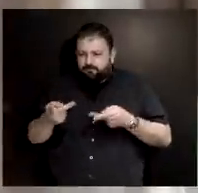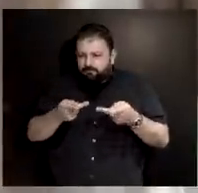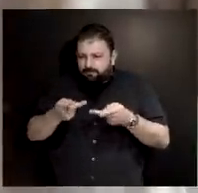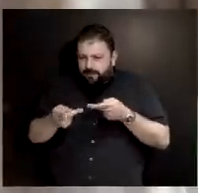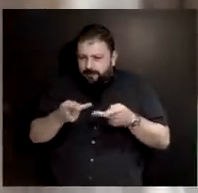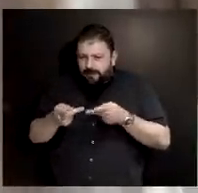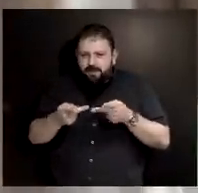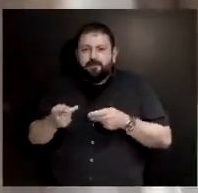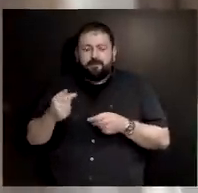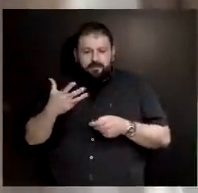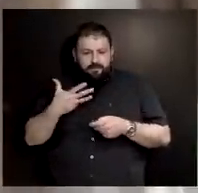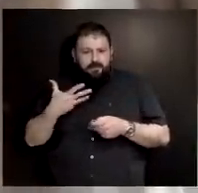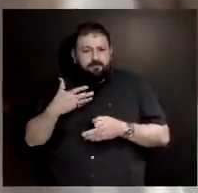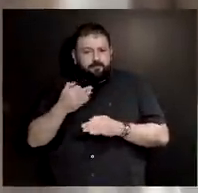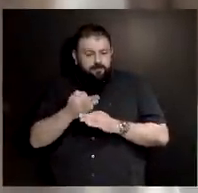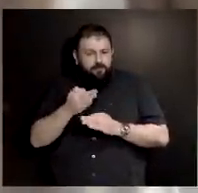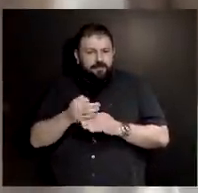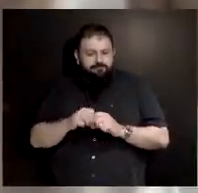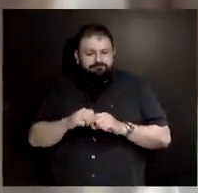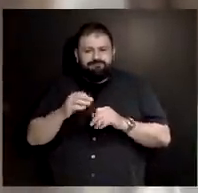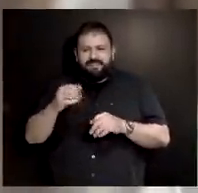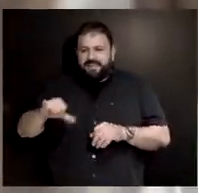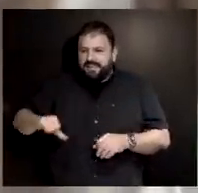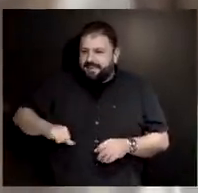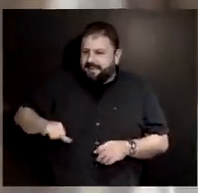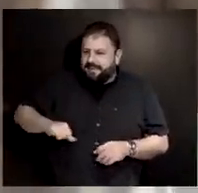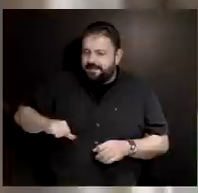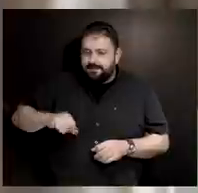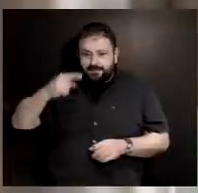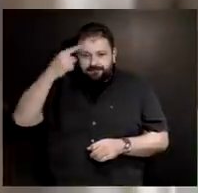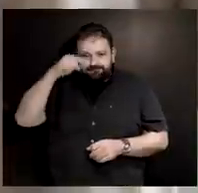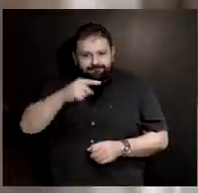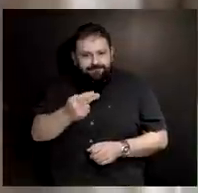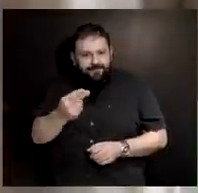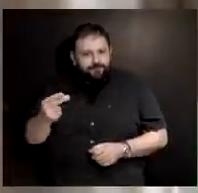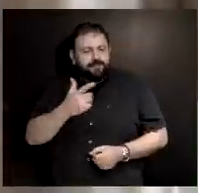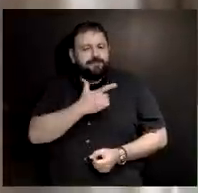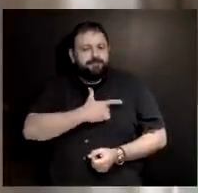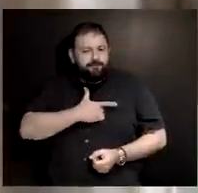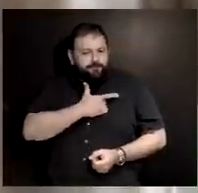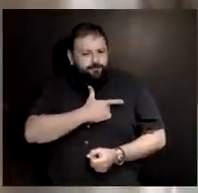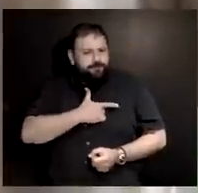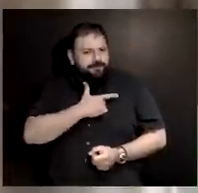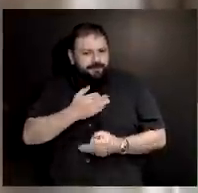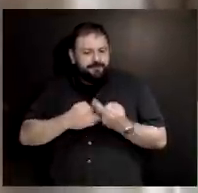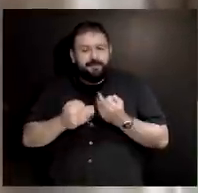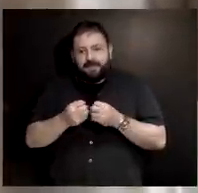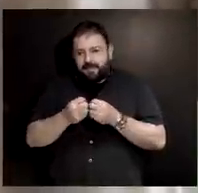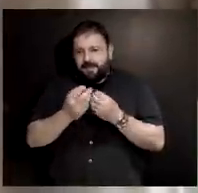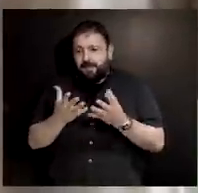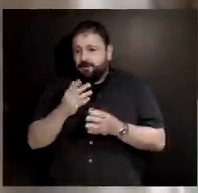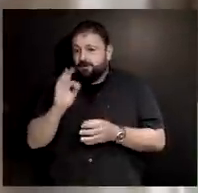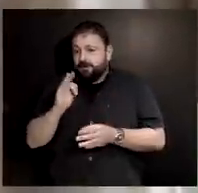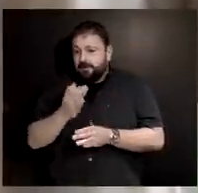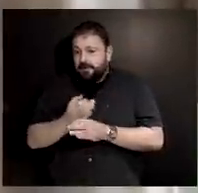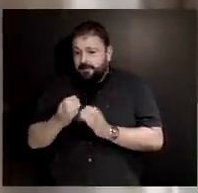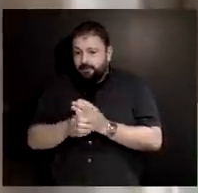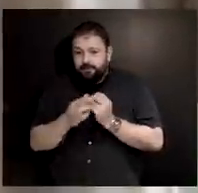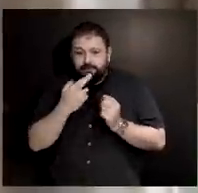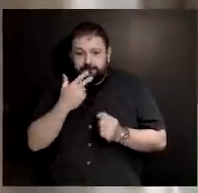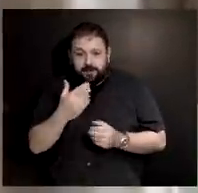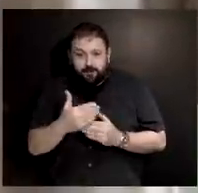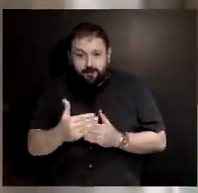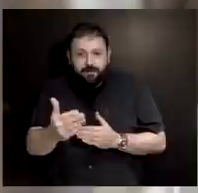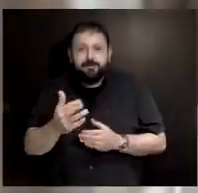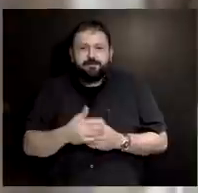algo bien interesante que les va a gustar a todos ustedes, y que, bueno, por supuesto, si las cosas mejoran, yo creo francamente que